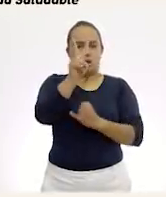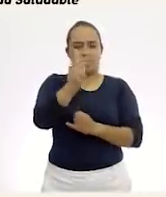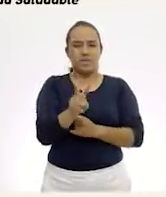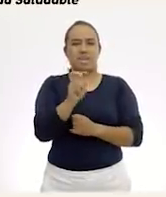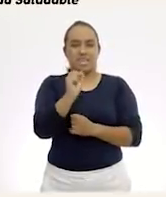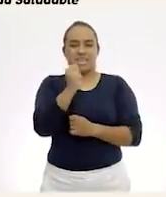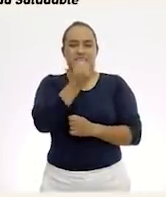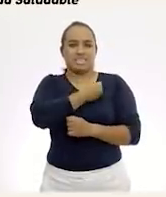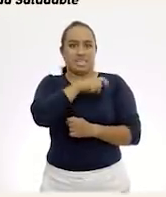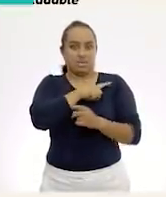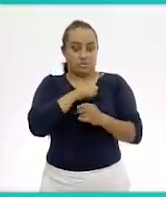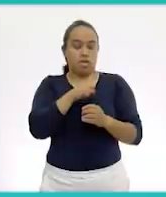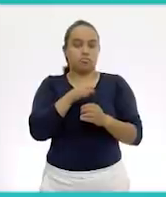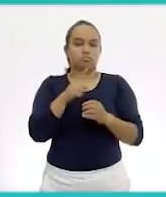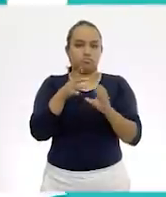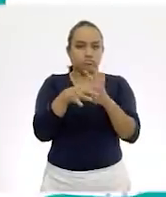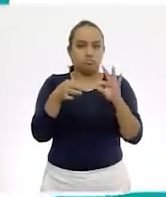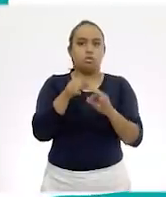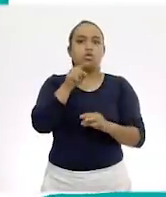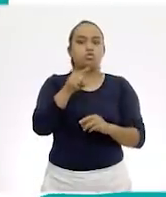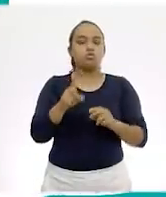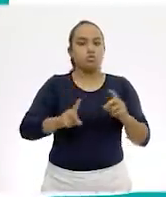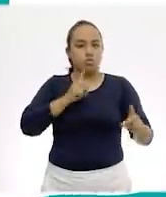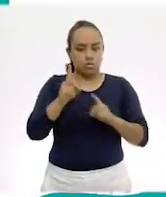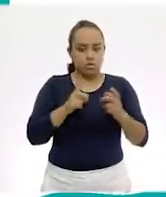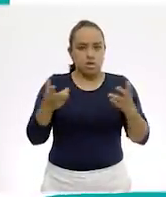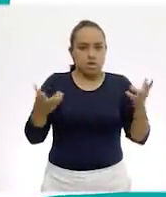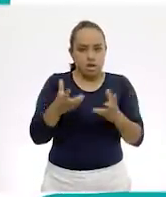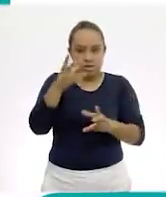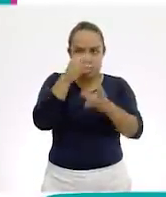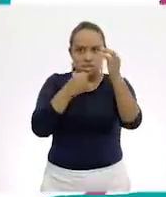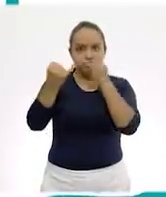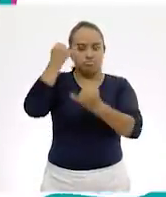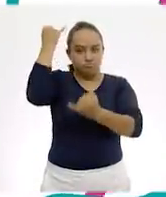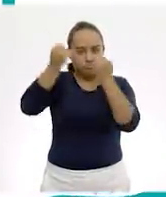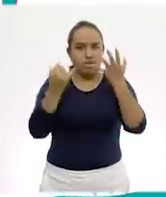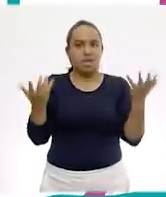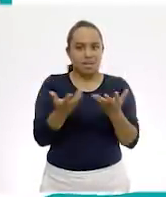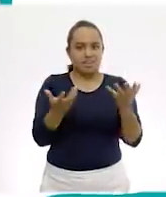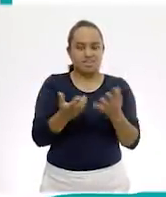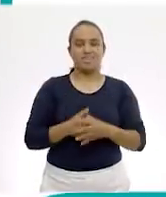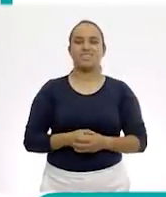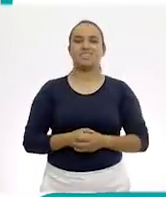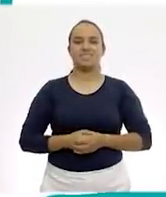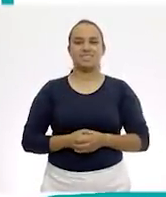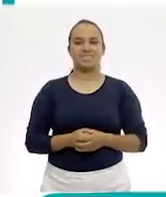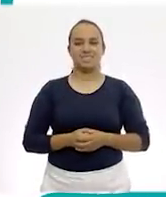vida saludable. Te divertirás y pondrás en acción tu creatividad.